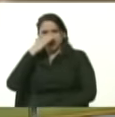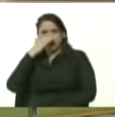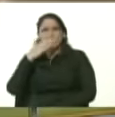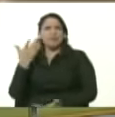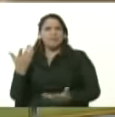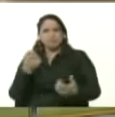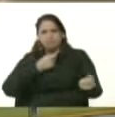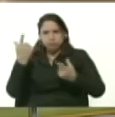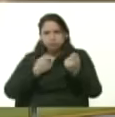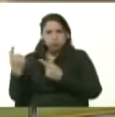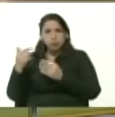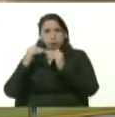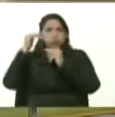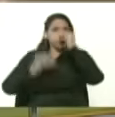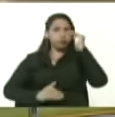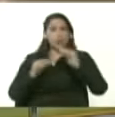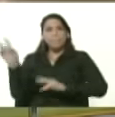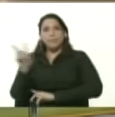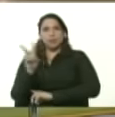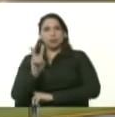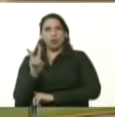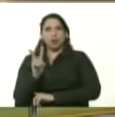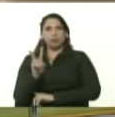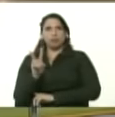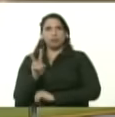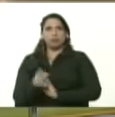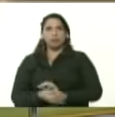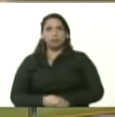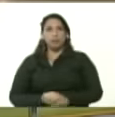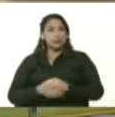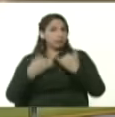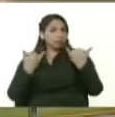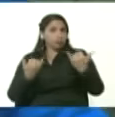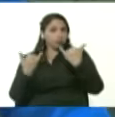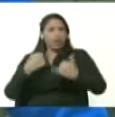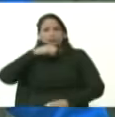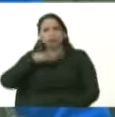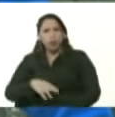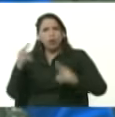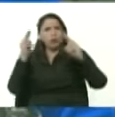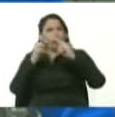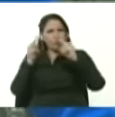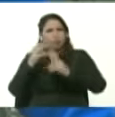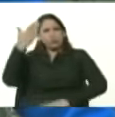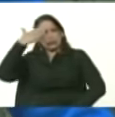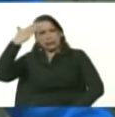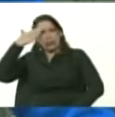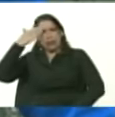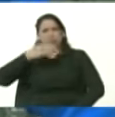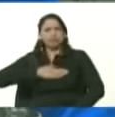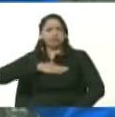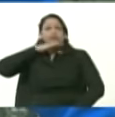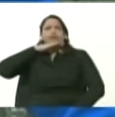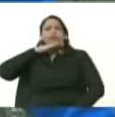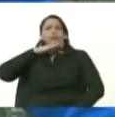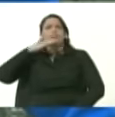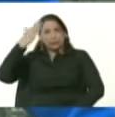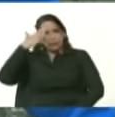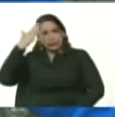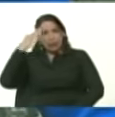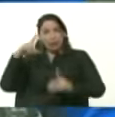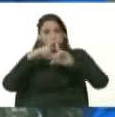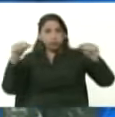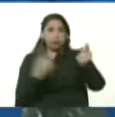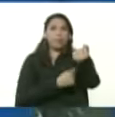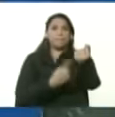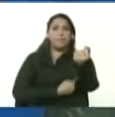para desestabilizar a Venezuela. Ya la historia conoce bastante de esto. Bien lo sabe nuestra hermana Nicaragua